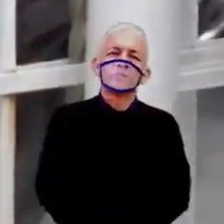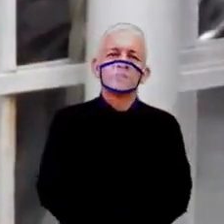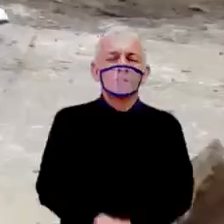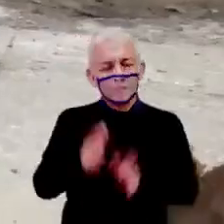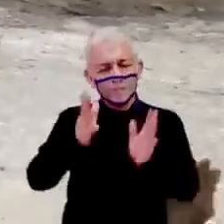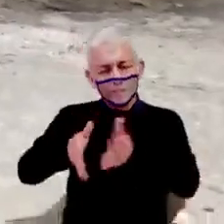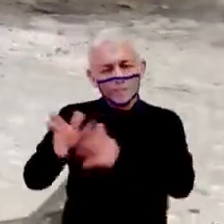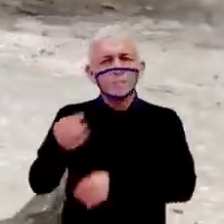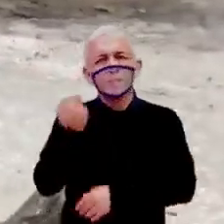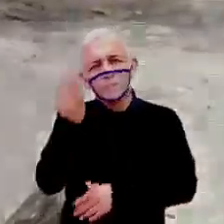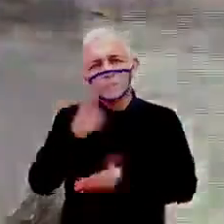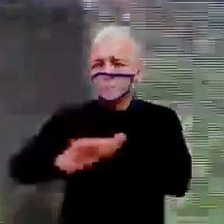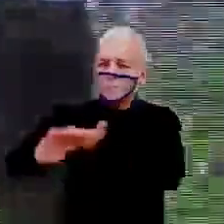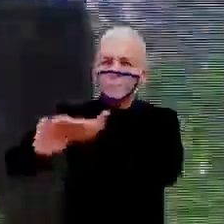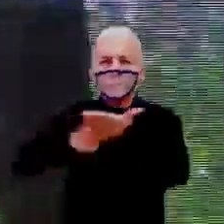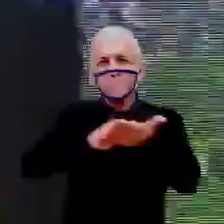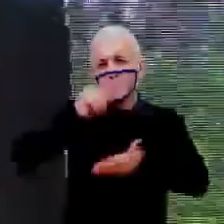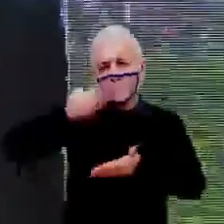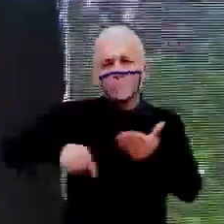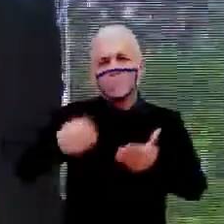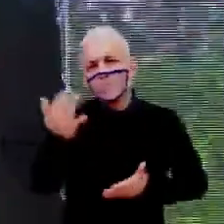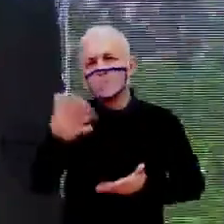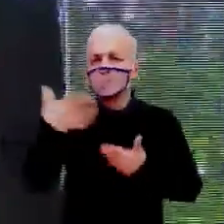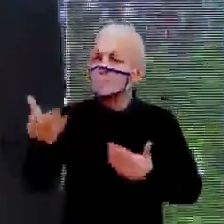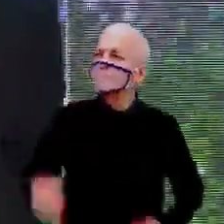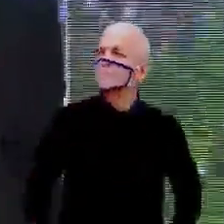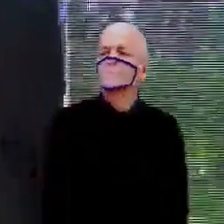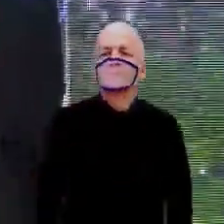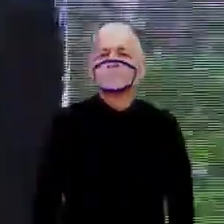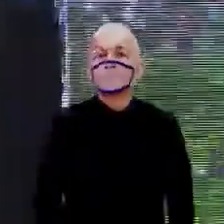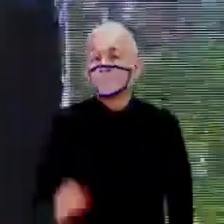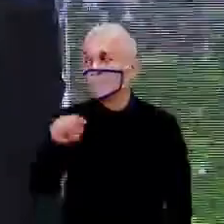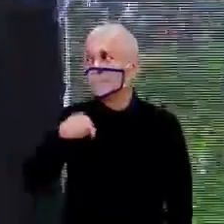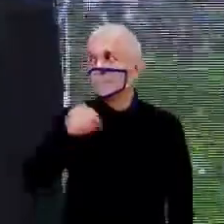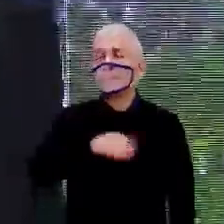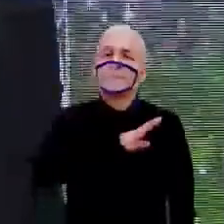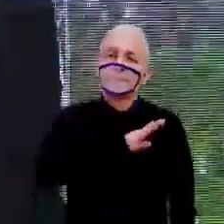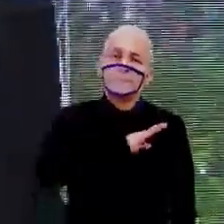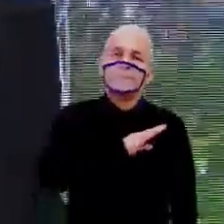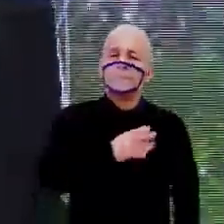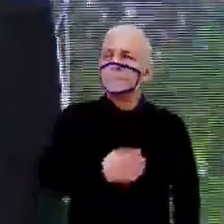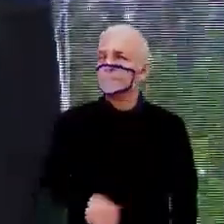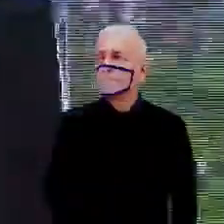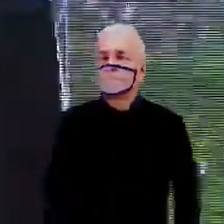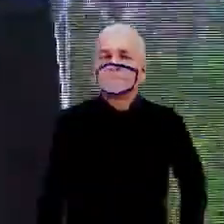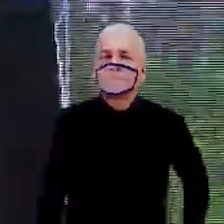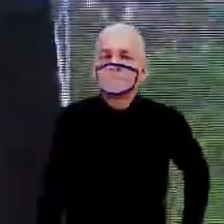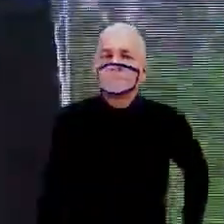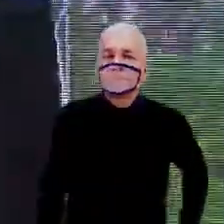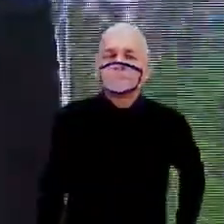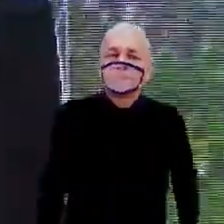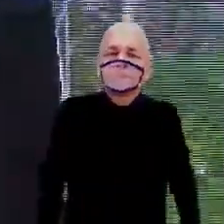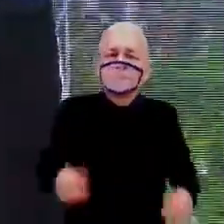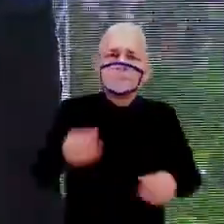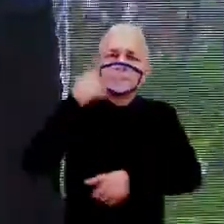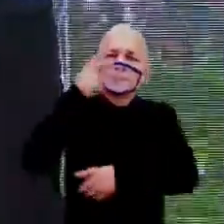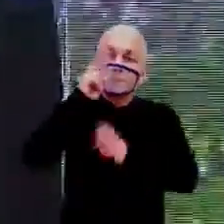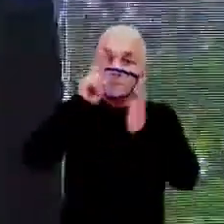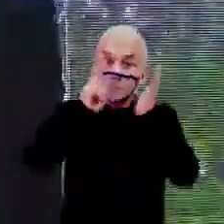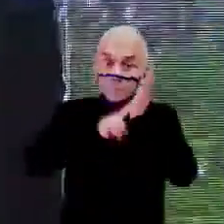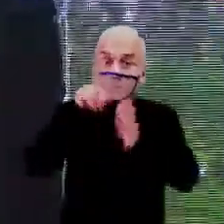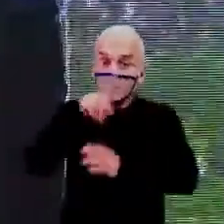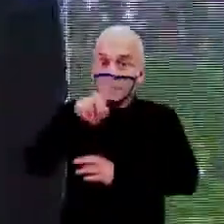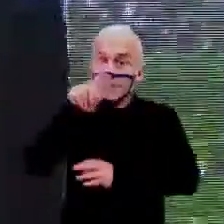¿Cuántas vías se planean contratar y demás? Sí, alcalde. Una cosa, para el año